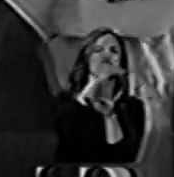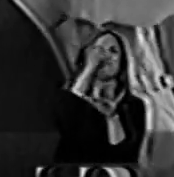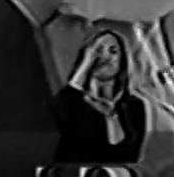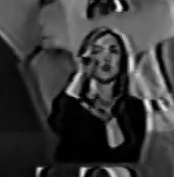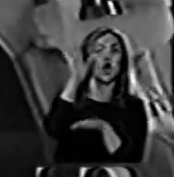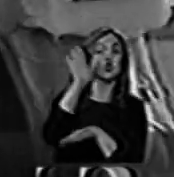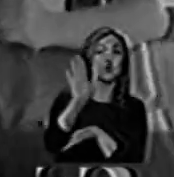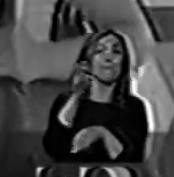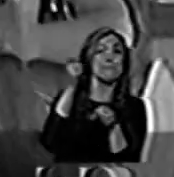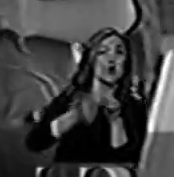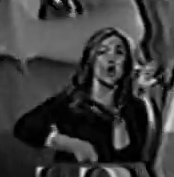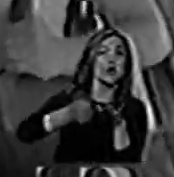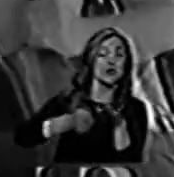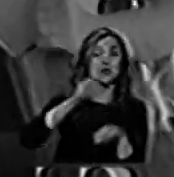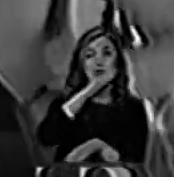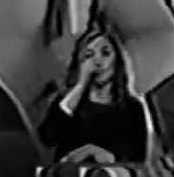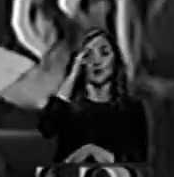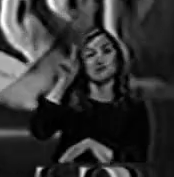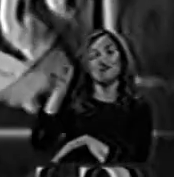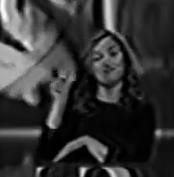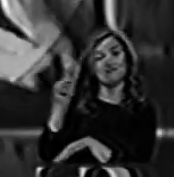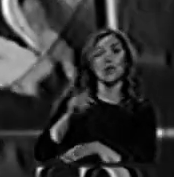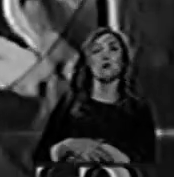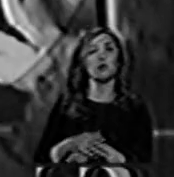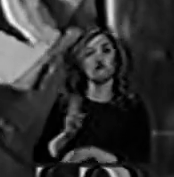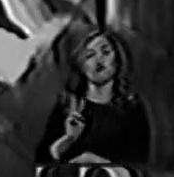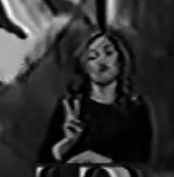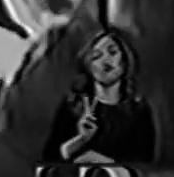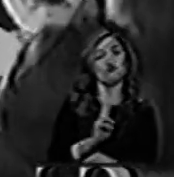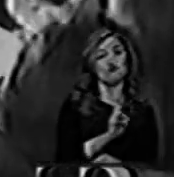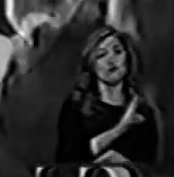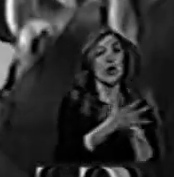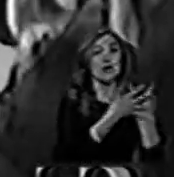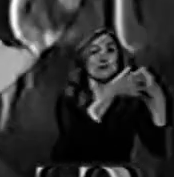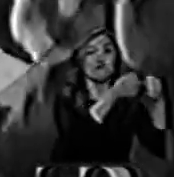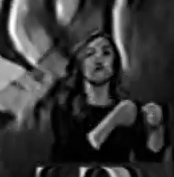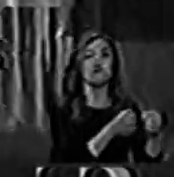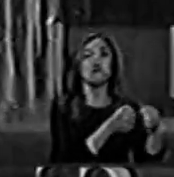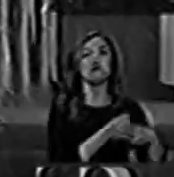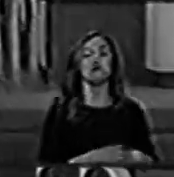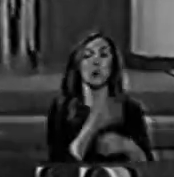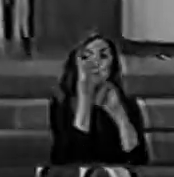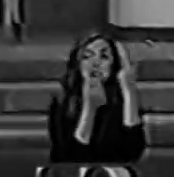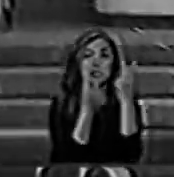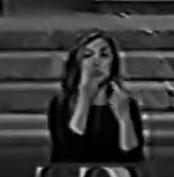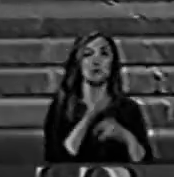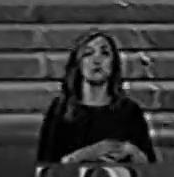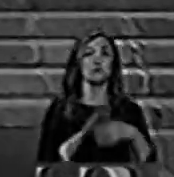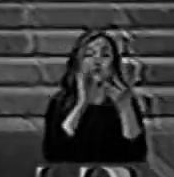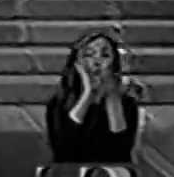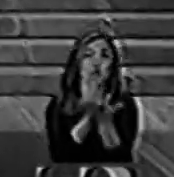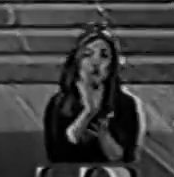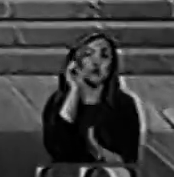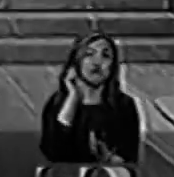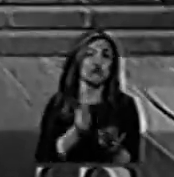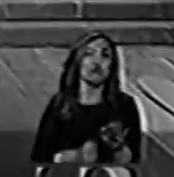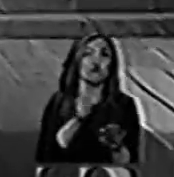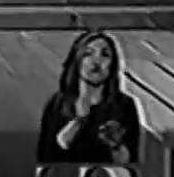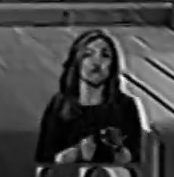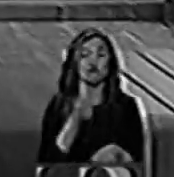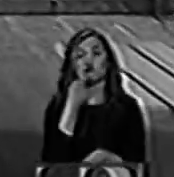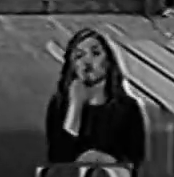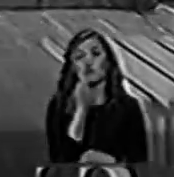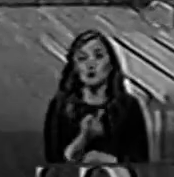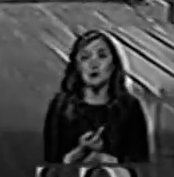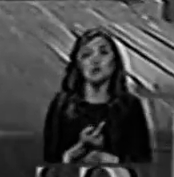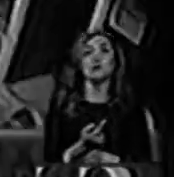expresidente Rafael Correa, Yadira Cadena, a la cárcel donde cumple prisión preventiva. Durante su versión, según su abogado, se ratificó al